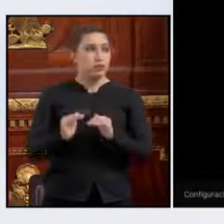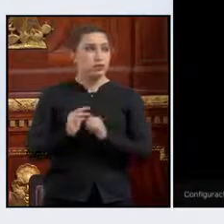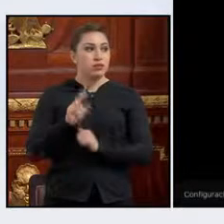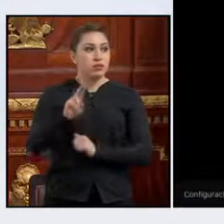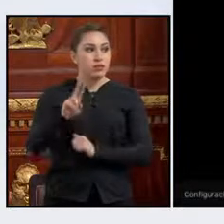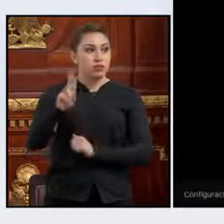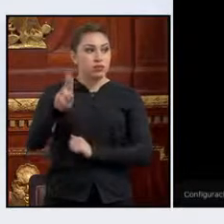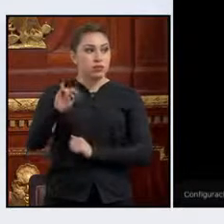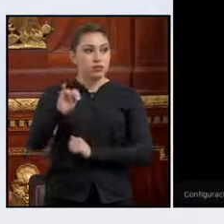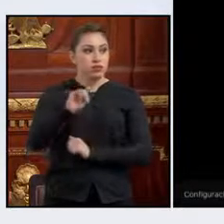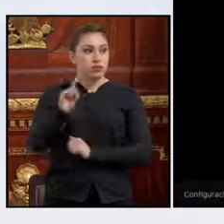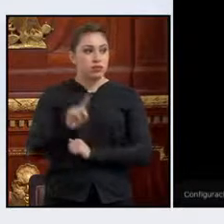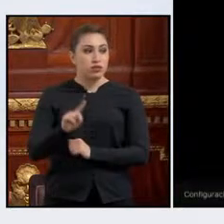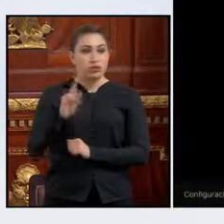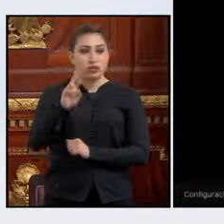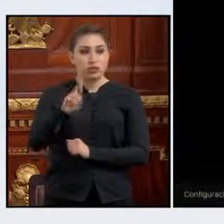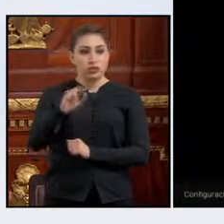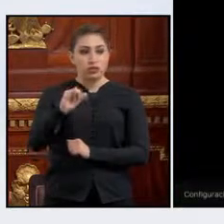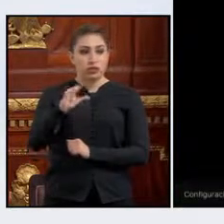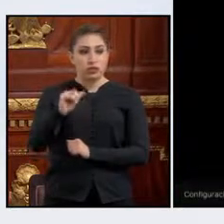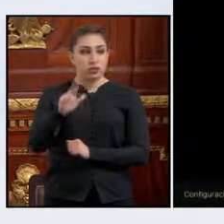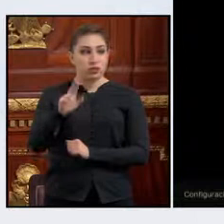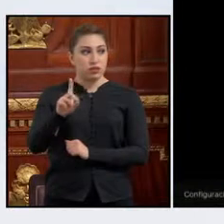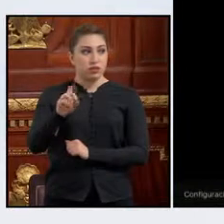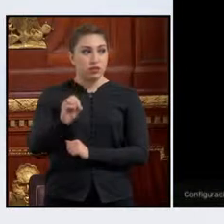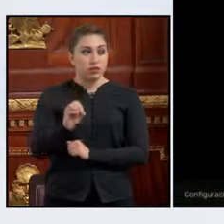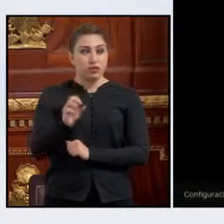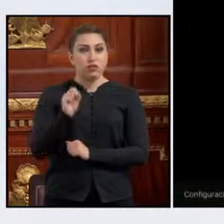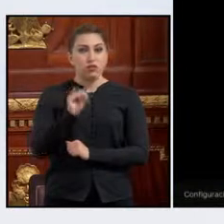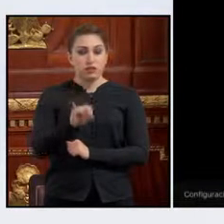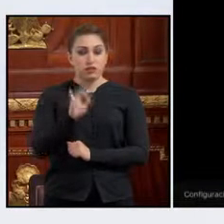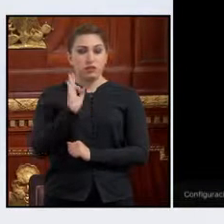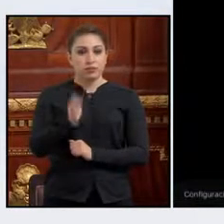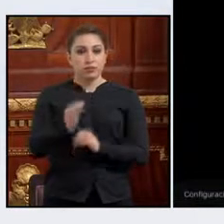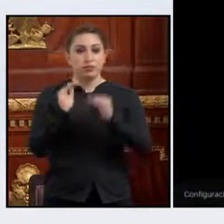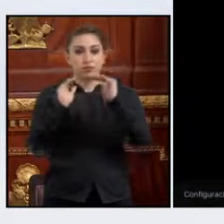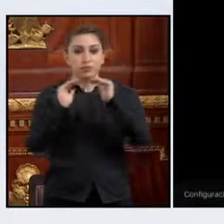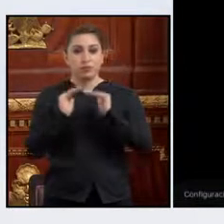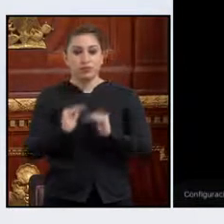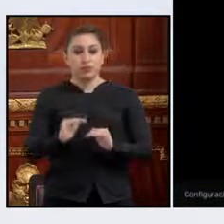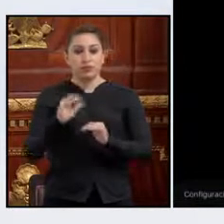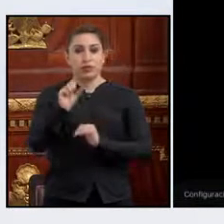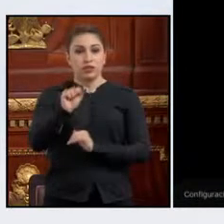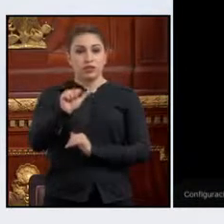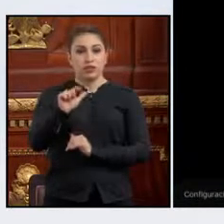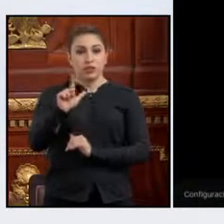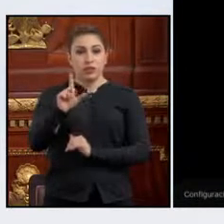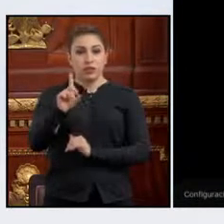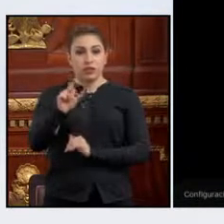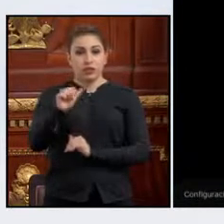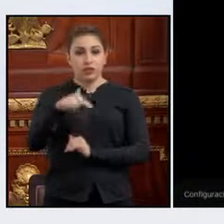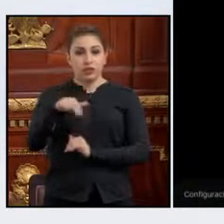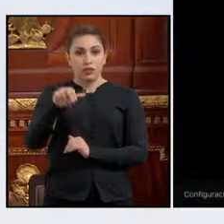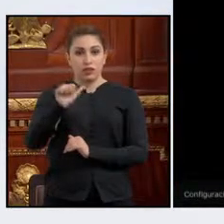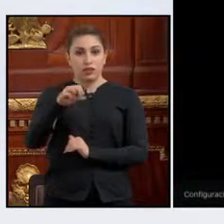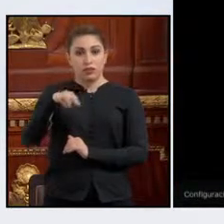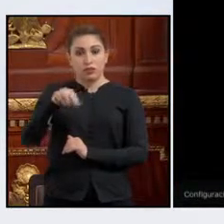Ruiz Suárez Ricardo. Ricardo Ruiz Suárez, a favor. Saldaña Hernández Margarita.